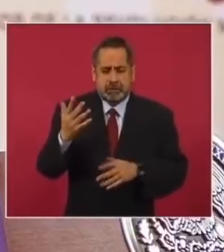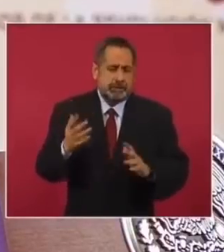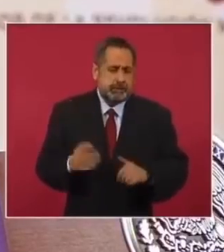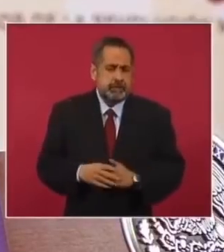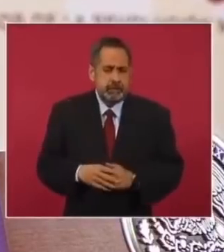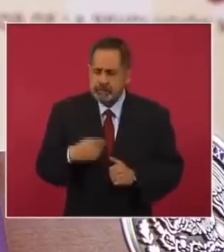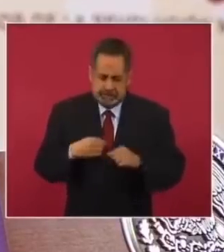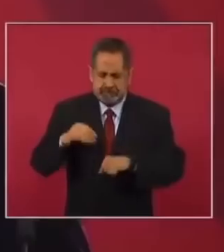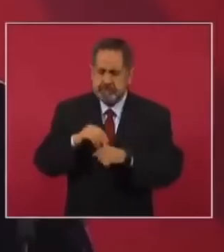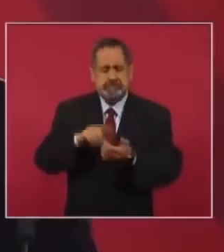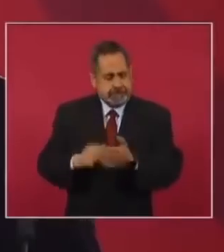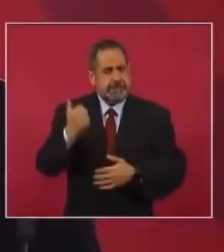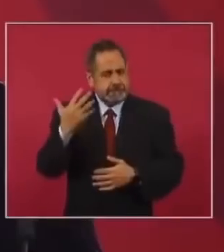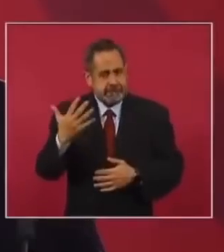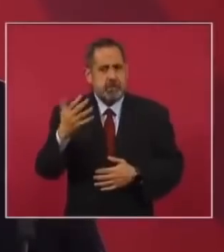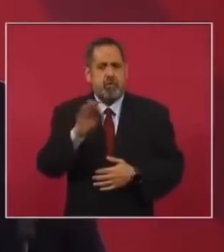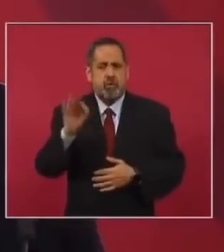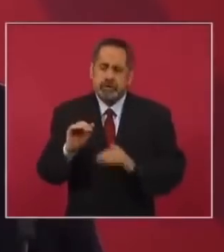Yo planteo 5.